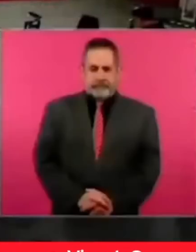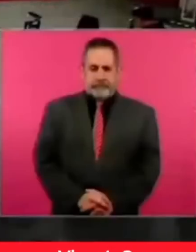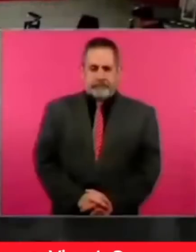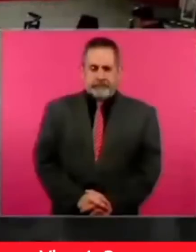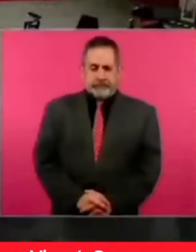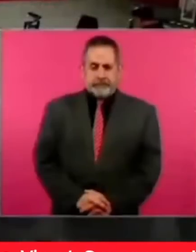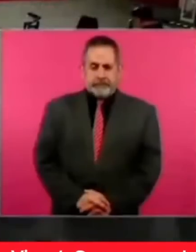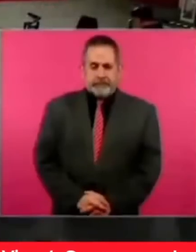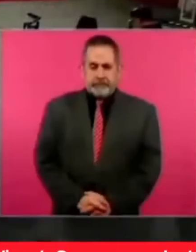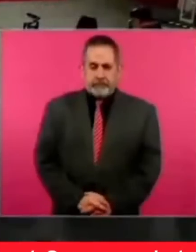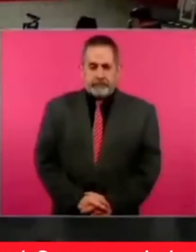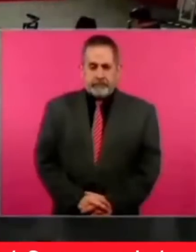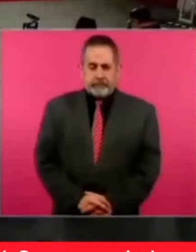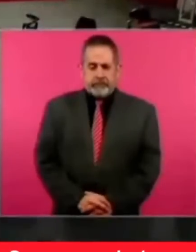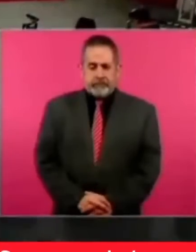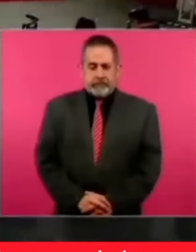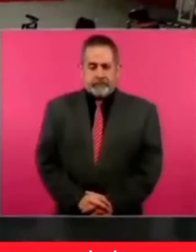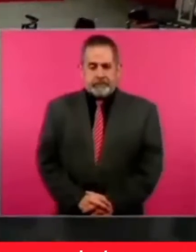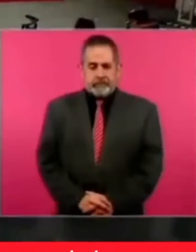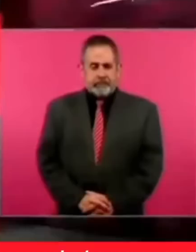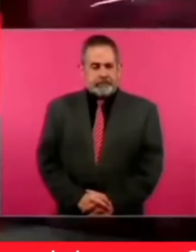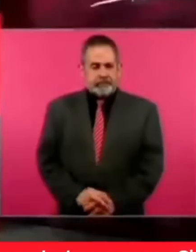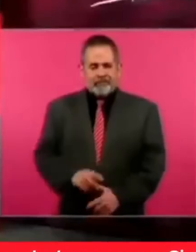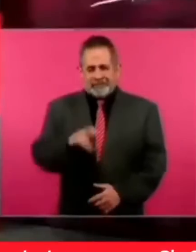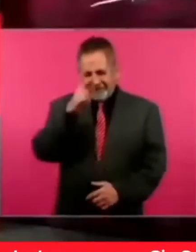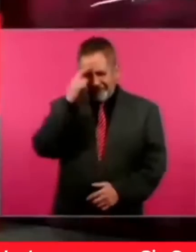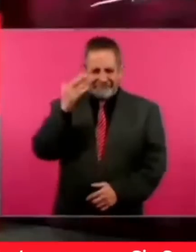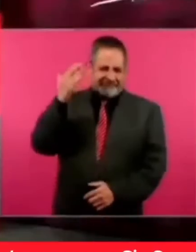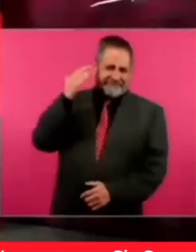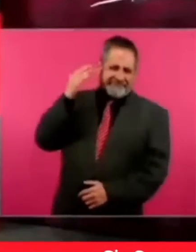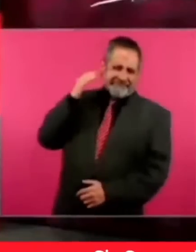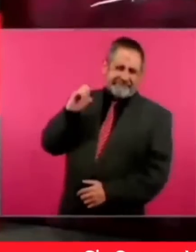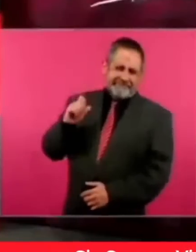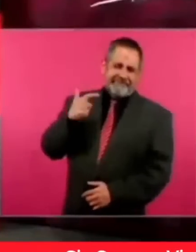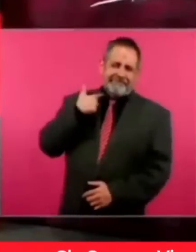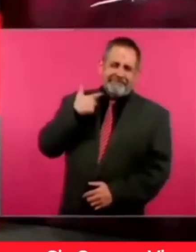Hubo uno que hablaba de tepucatas, ¿no?